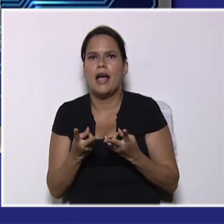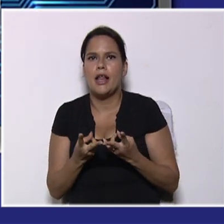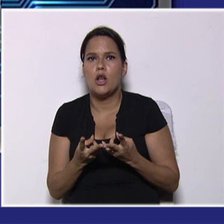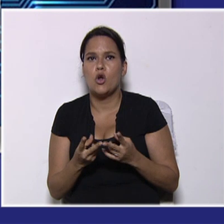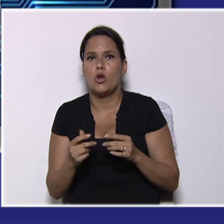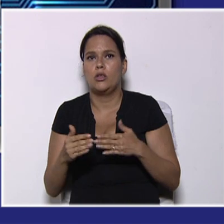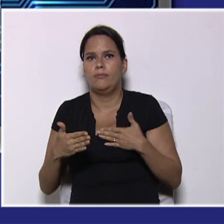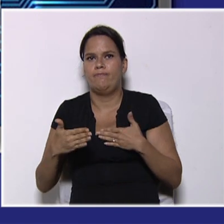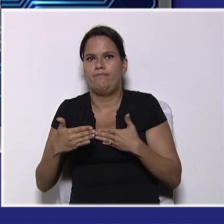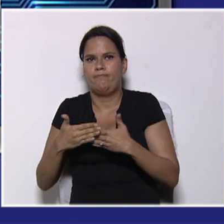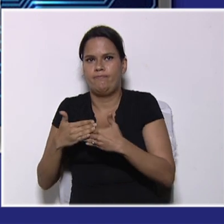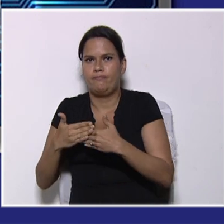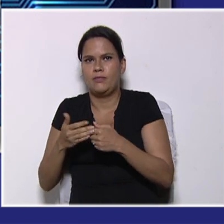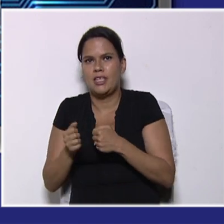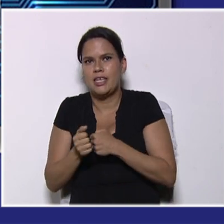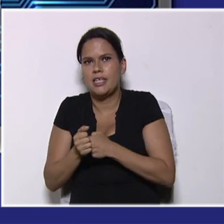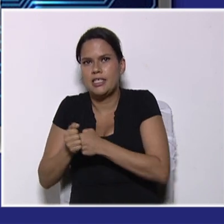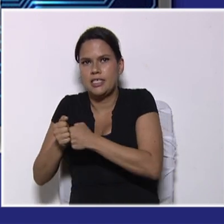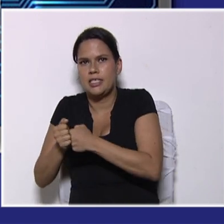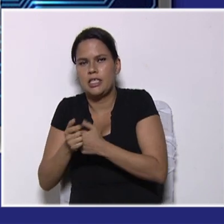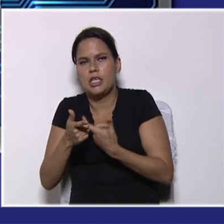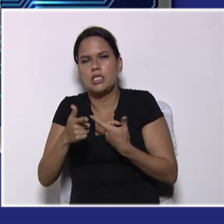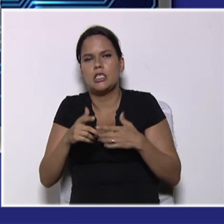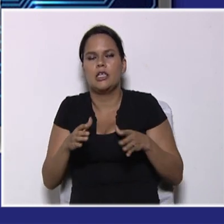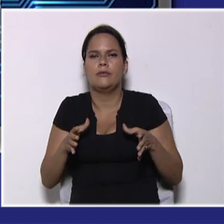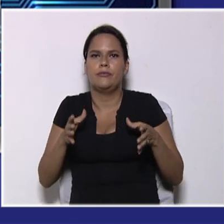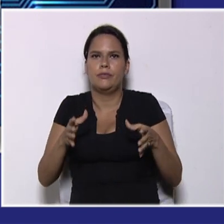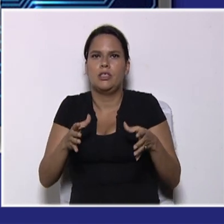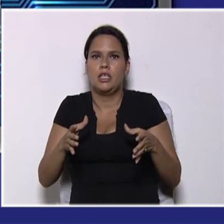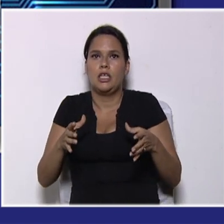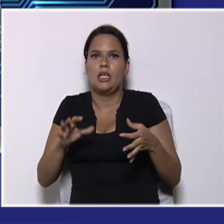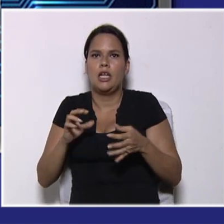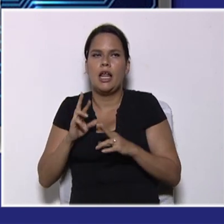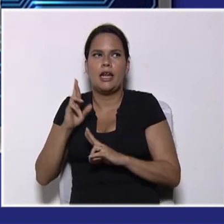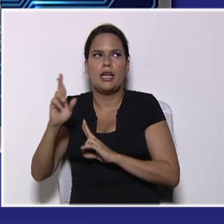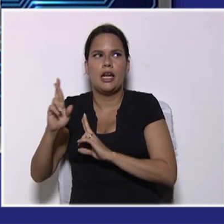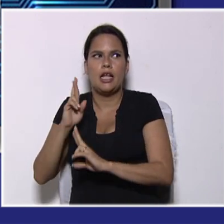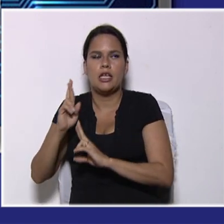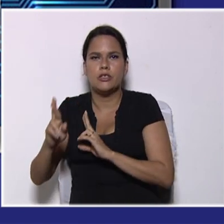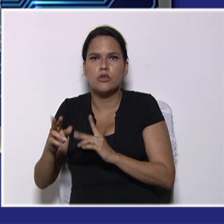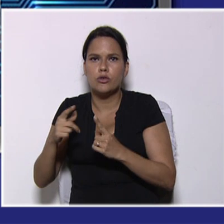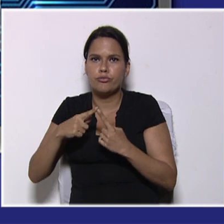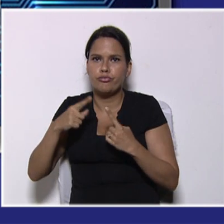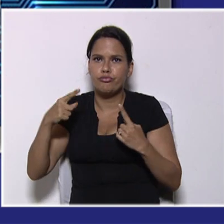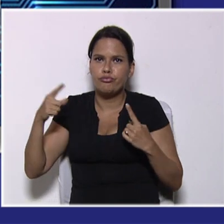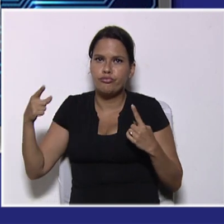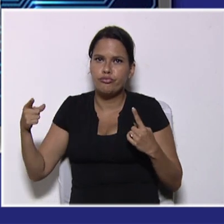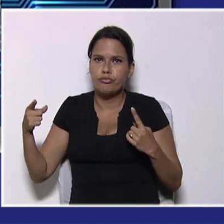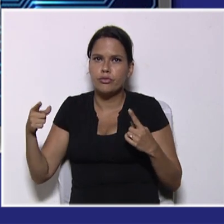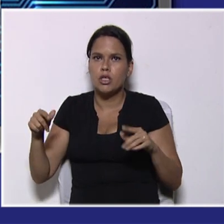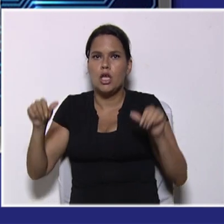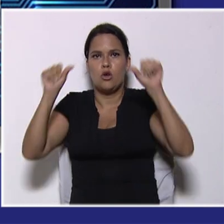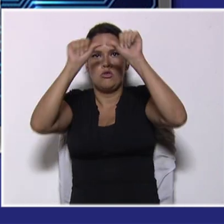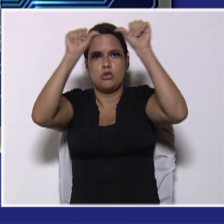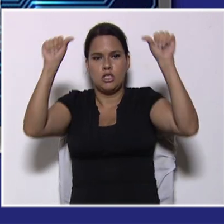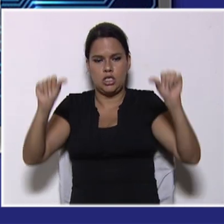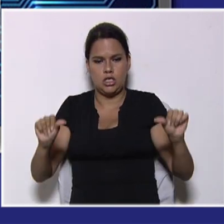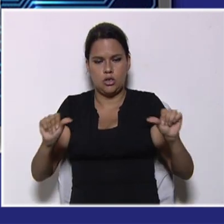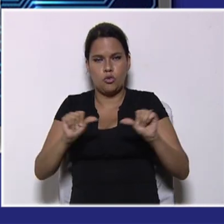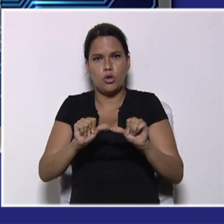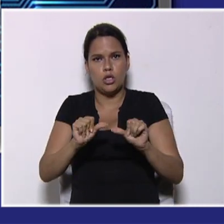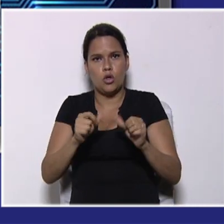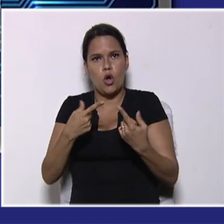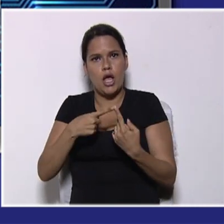del dispositivo. Además, la relación de corriente, voltaje y resistencia en un circuito eléctrico